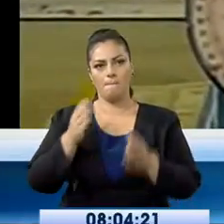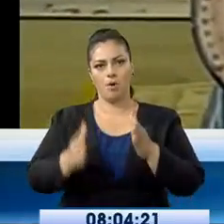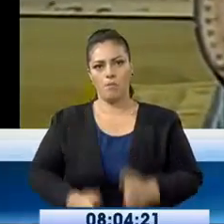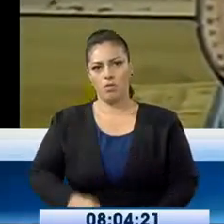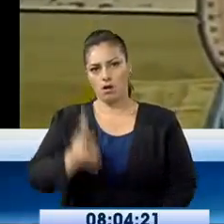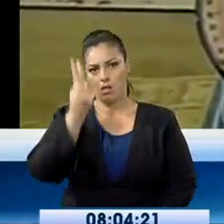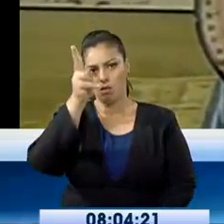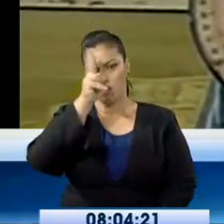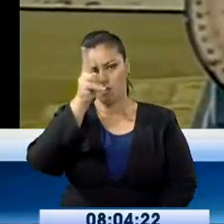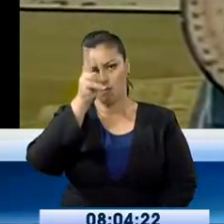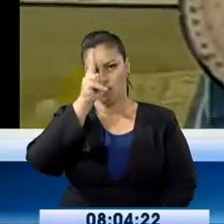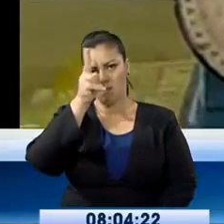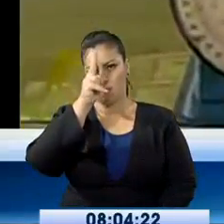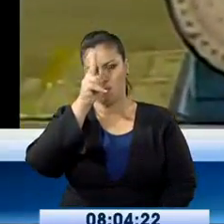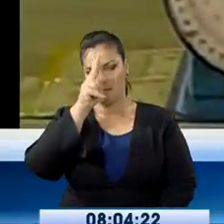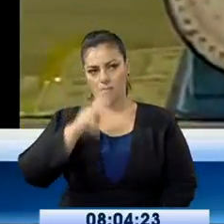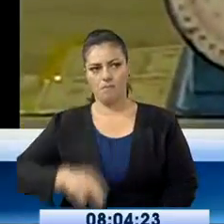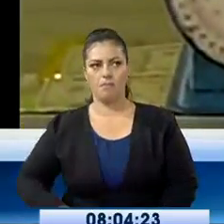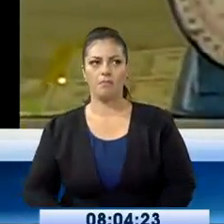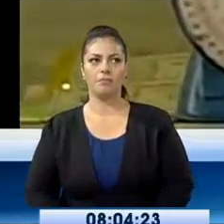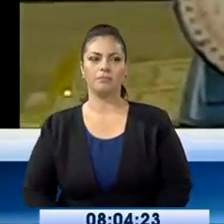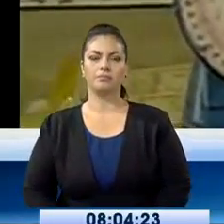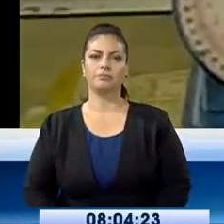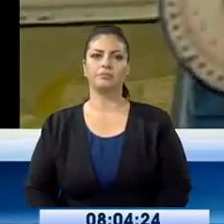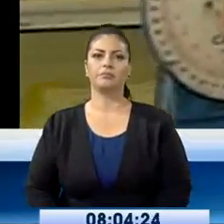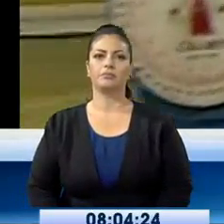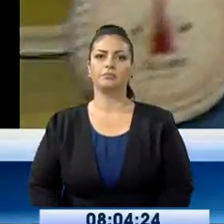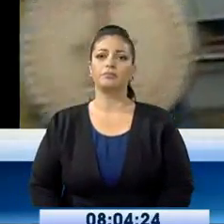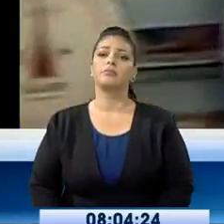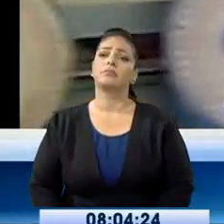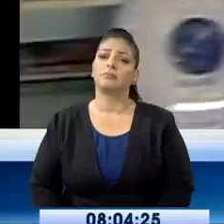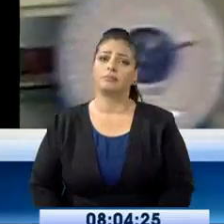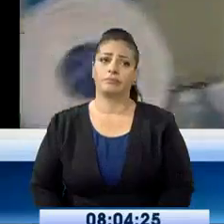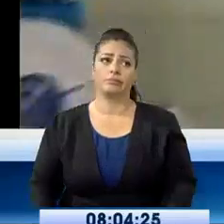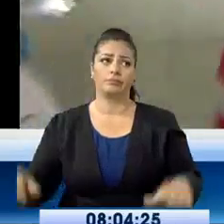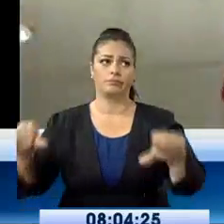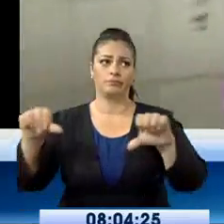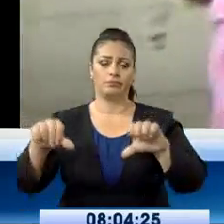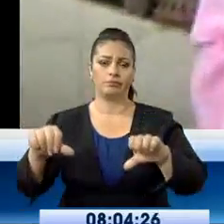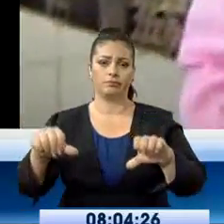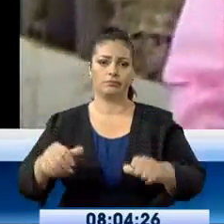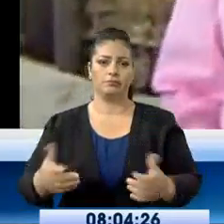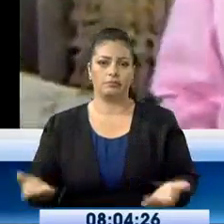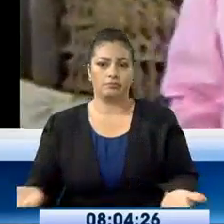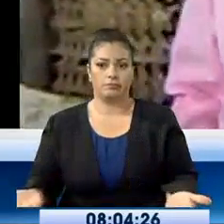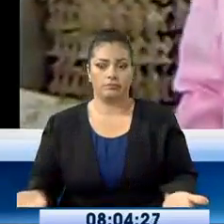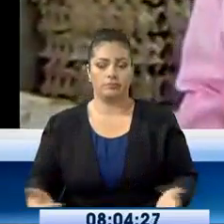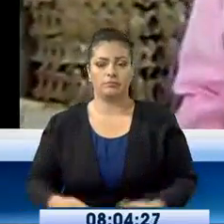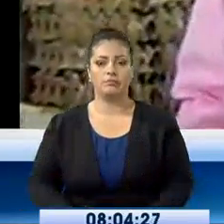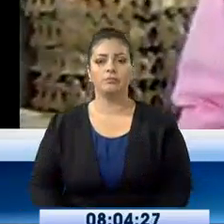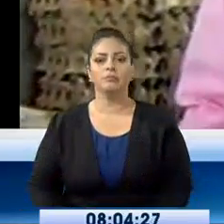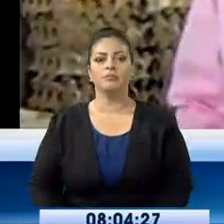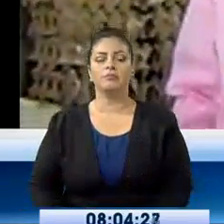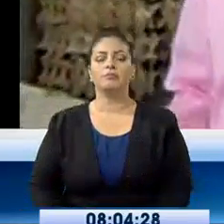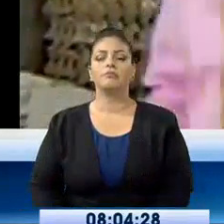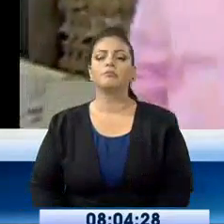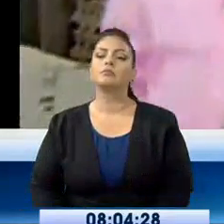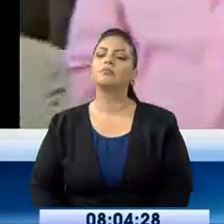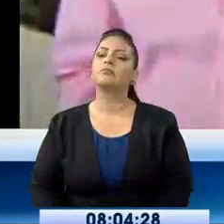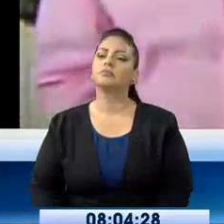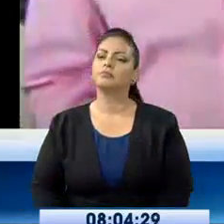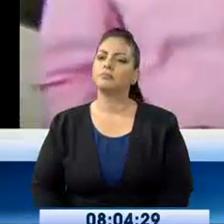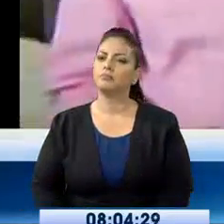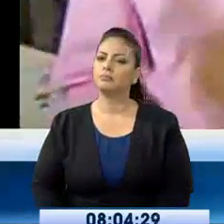poniendo más pesas en las balanzas. Y esto es perjudicial para los consumidores. Tengo entendido que se había sugerido que utilicen